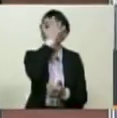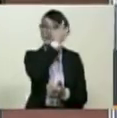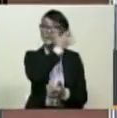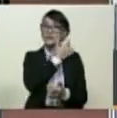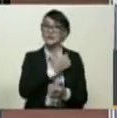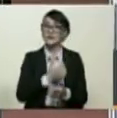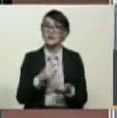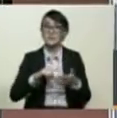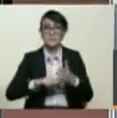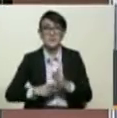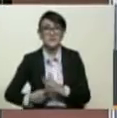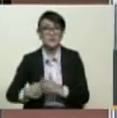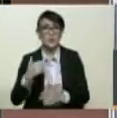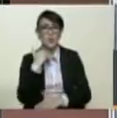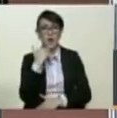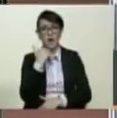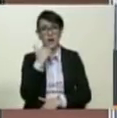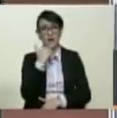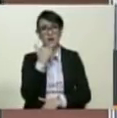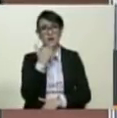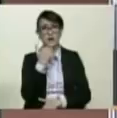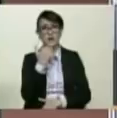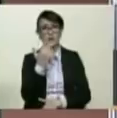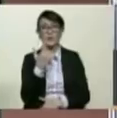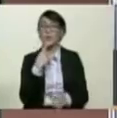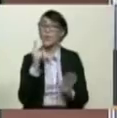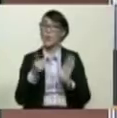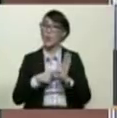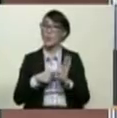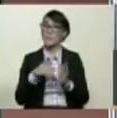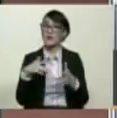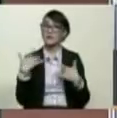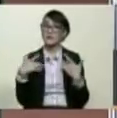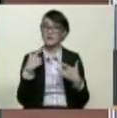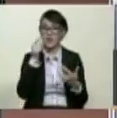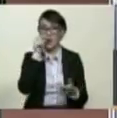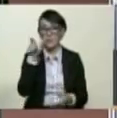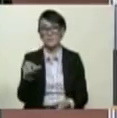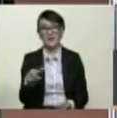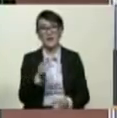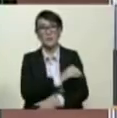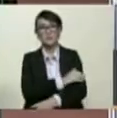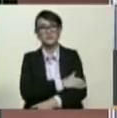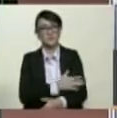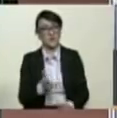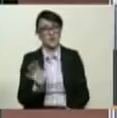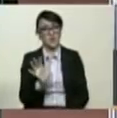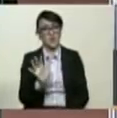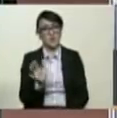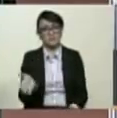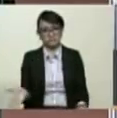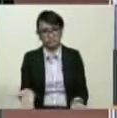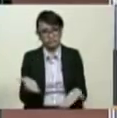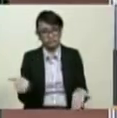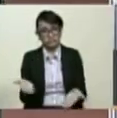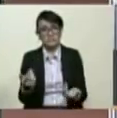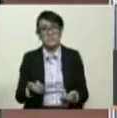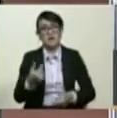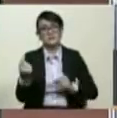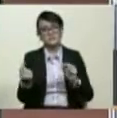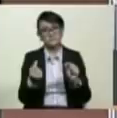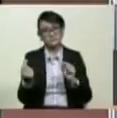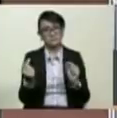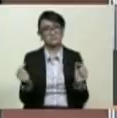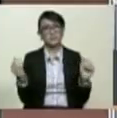tipo de presión para que no se cubran las actividades del señor Henry Falcón. Al contrario, nos gustaría más el debate de